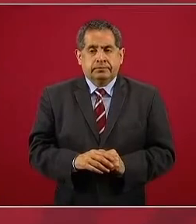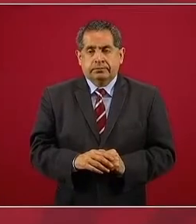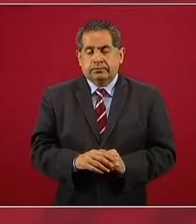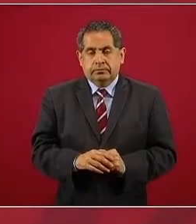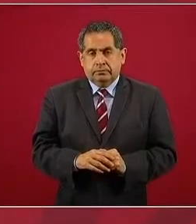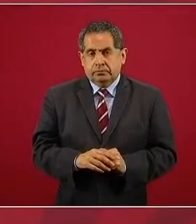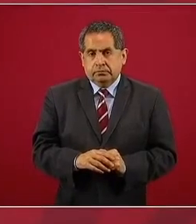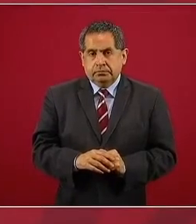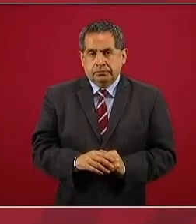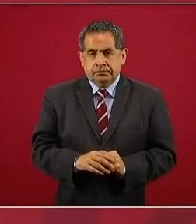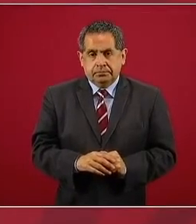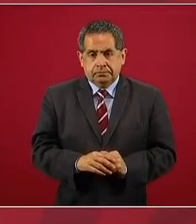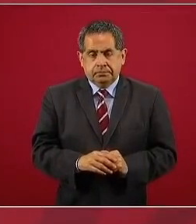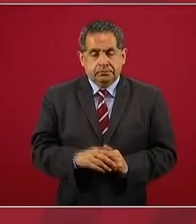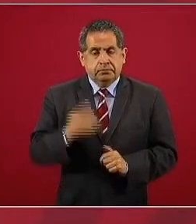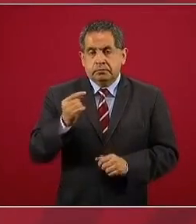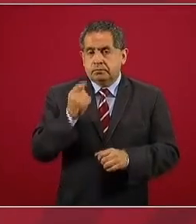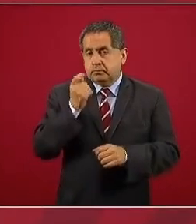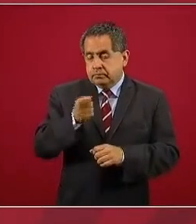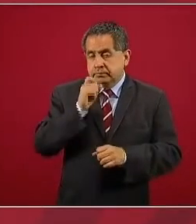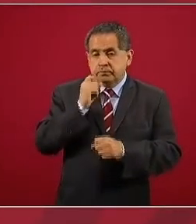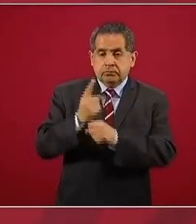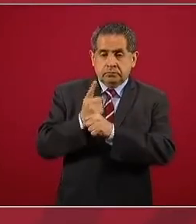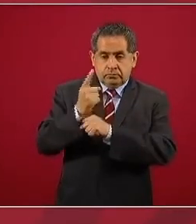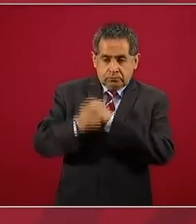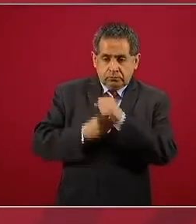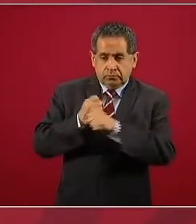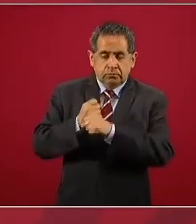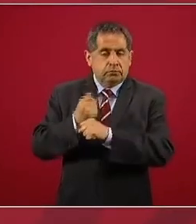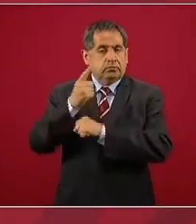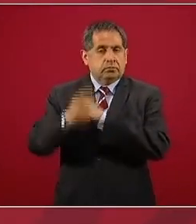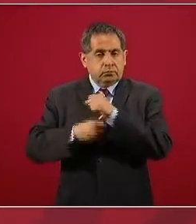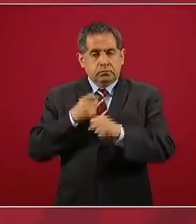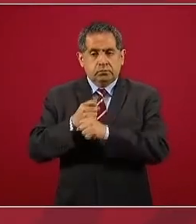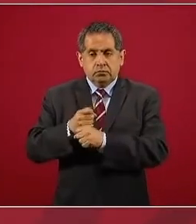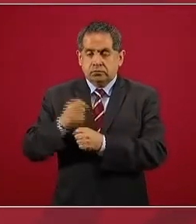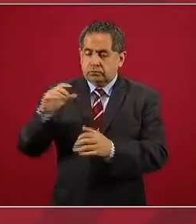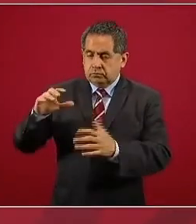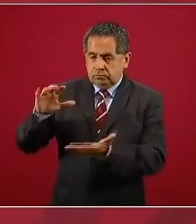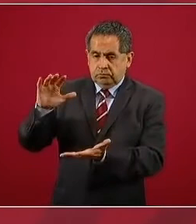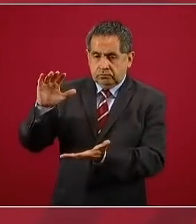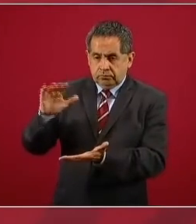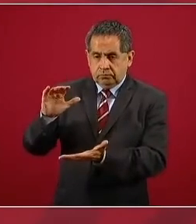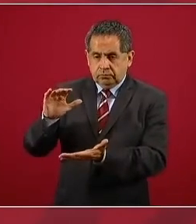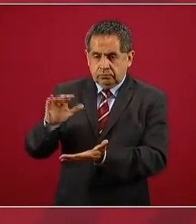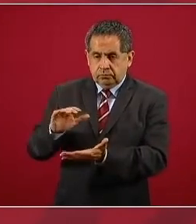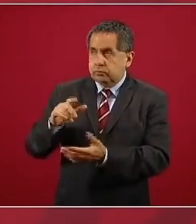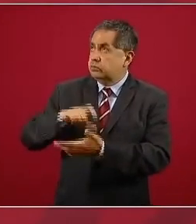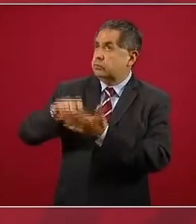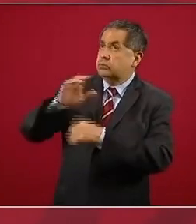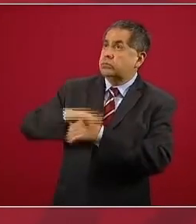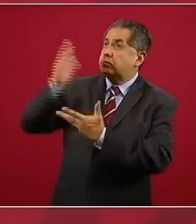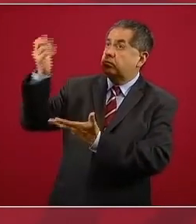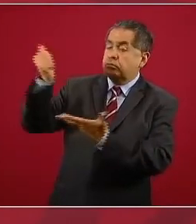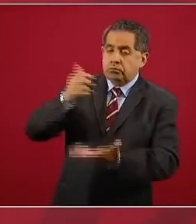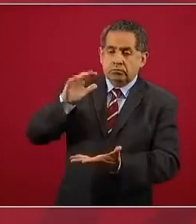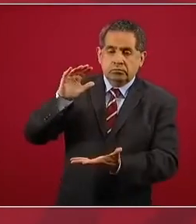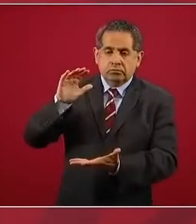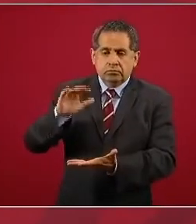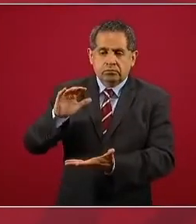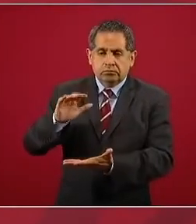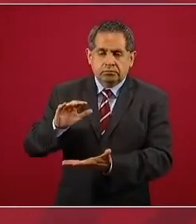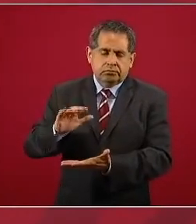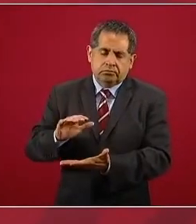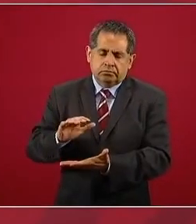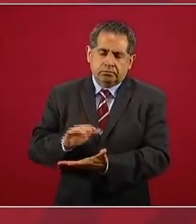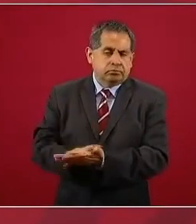Y año con año ir reduciendo los volúmenes de importación, porque no